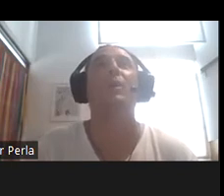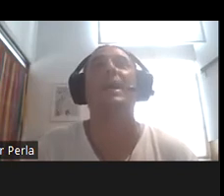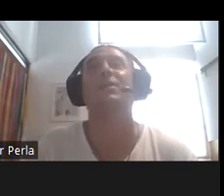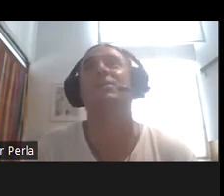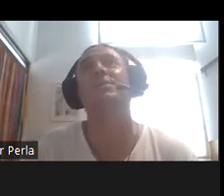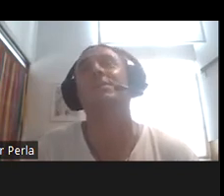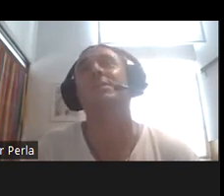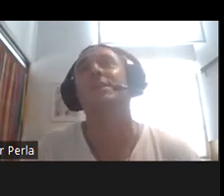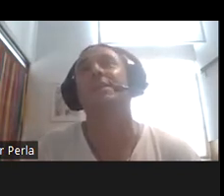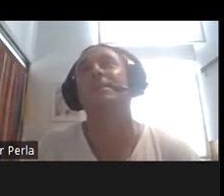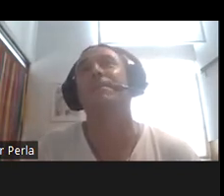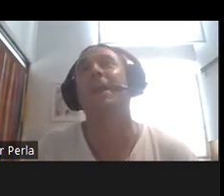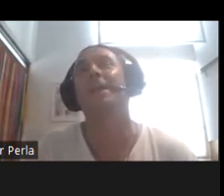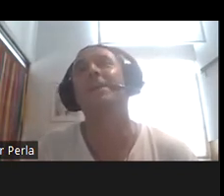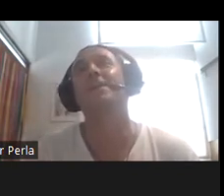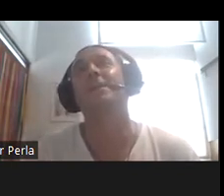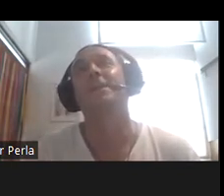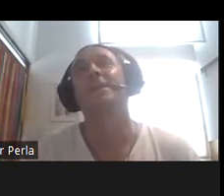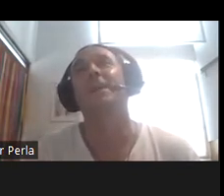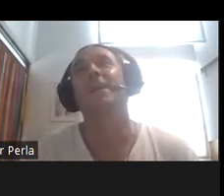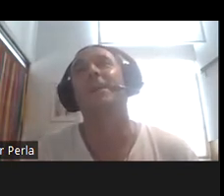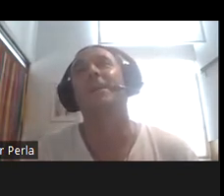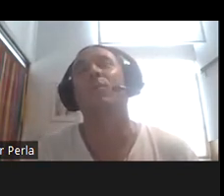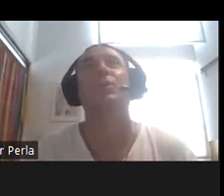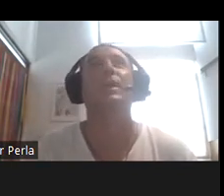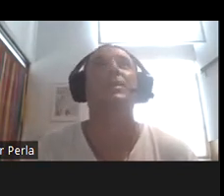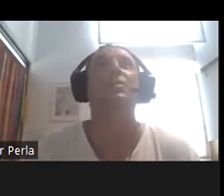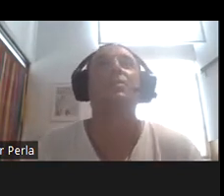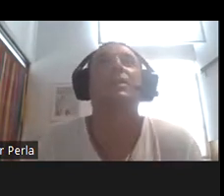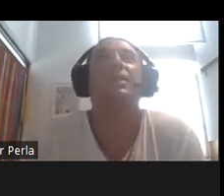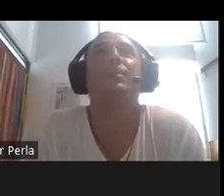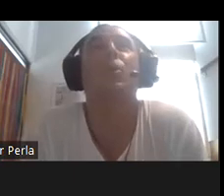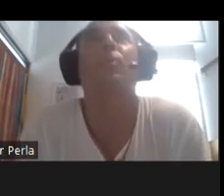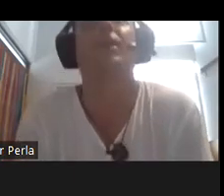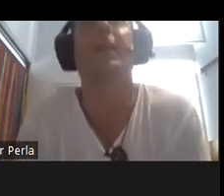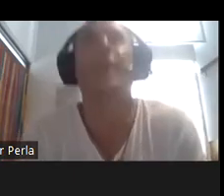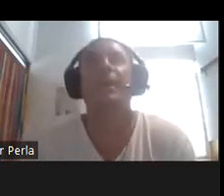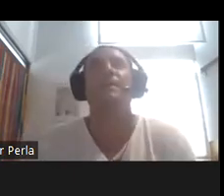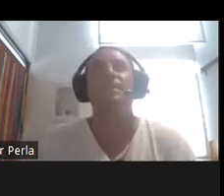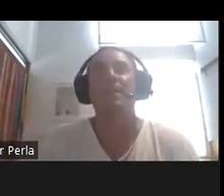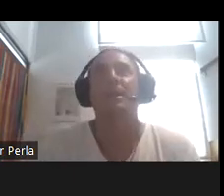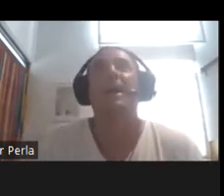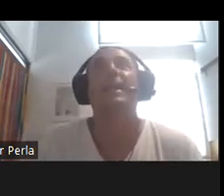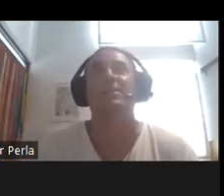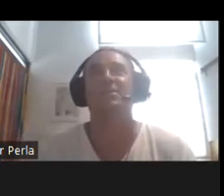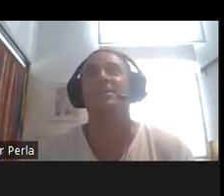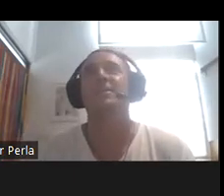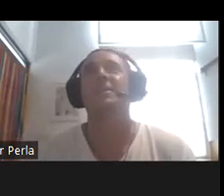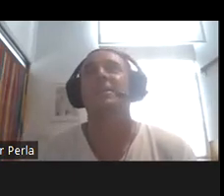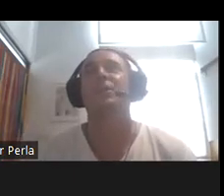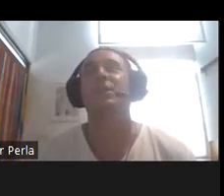de 9 años, se llama Maya, que cuando nació decidimos no ponerle